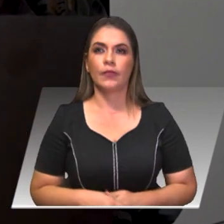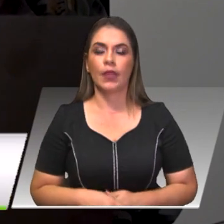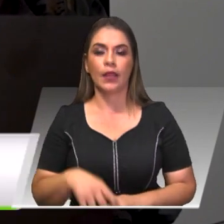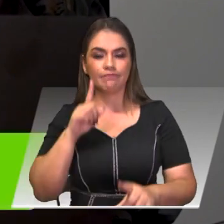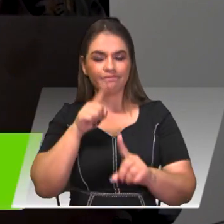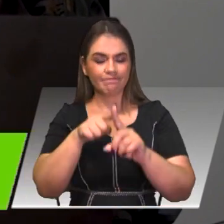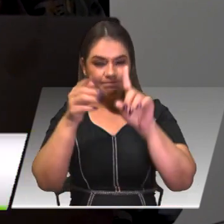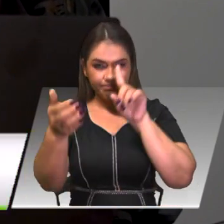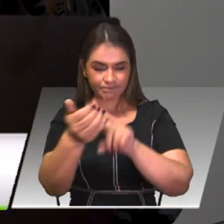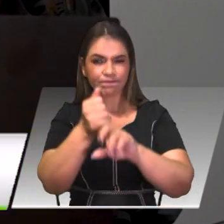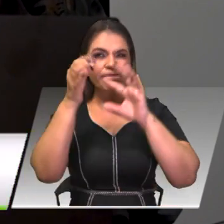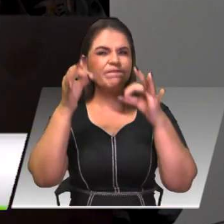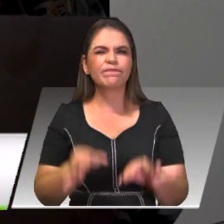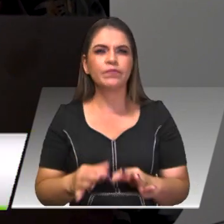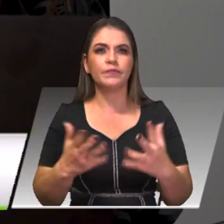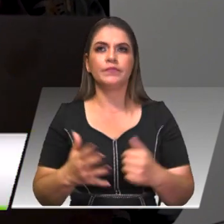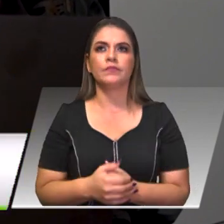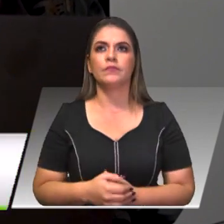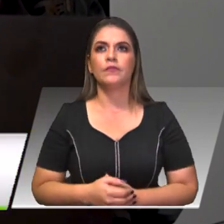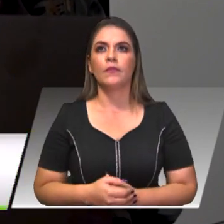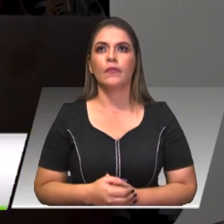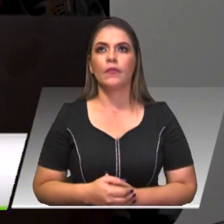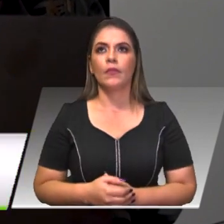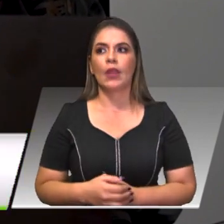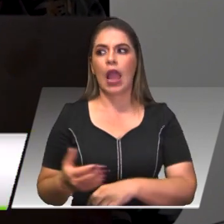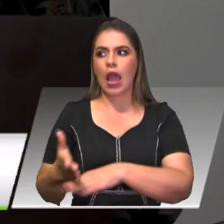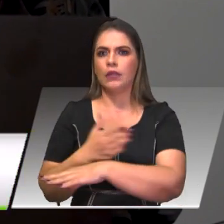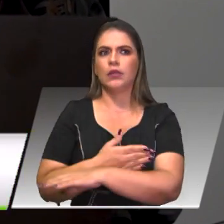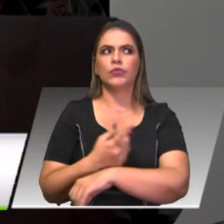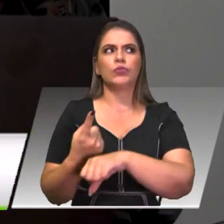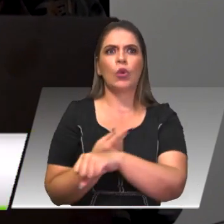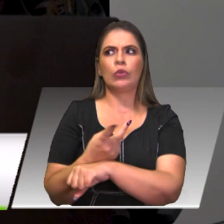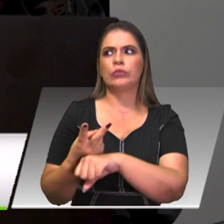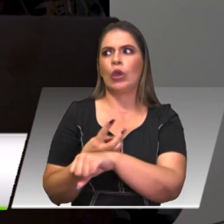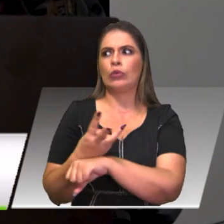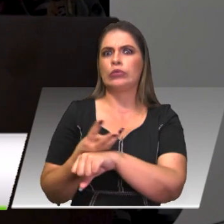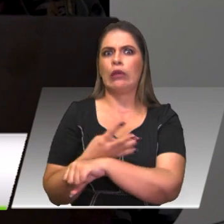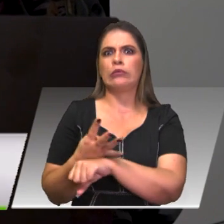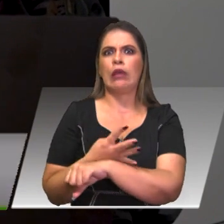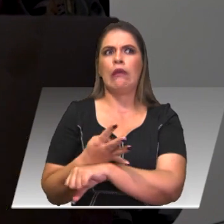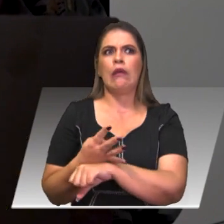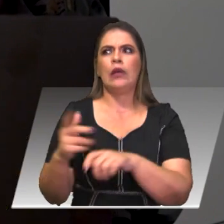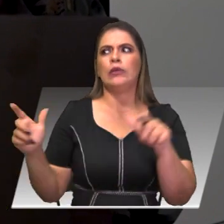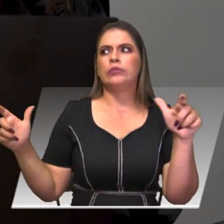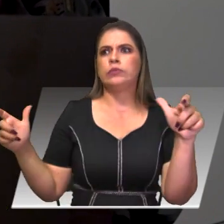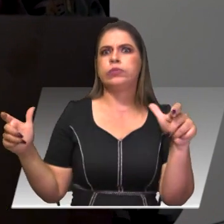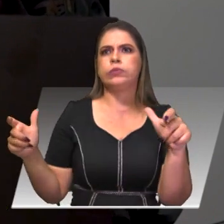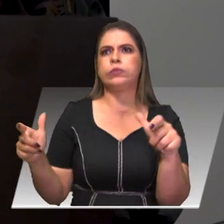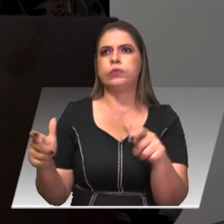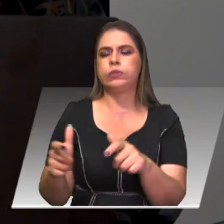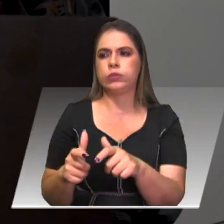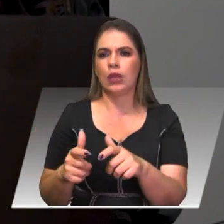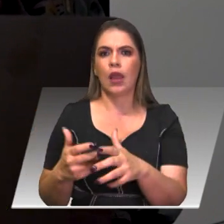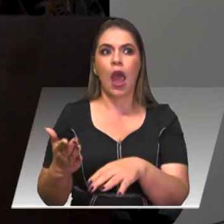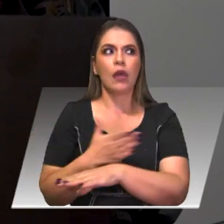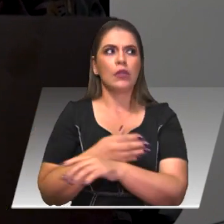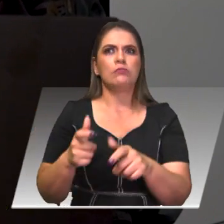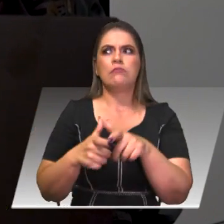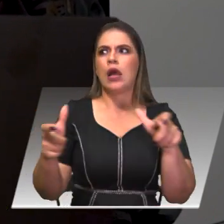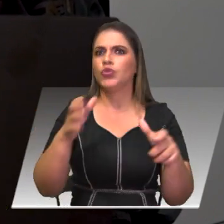disminuir las horas de interrupción del servicio en 20 horas hemos logrado asimismo